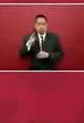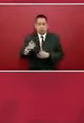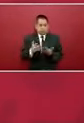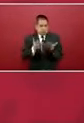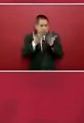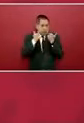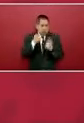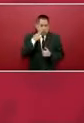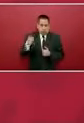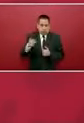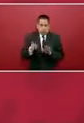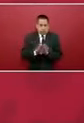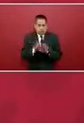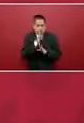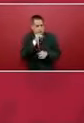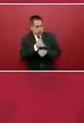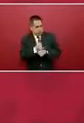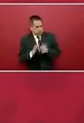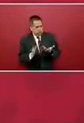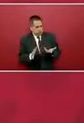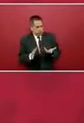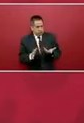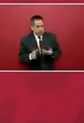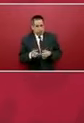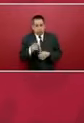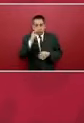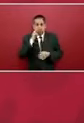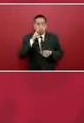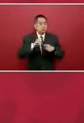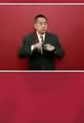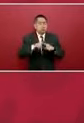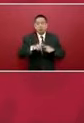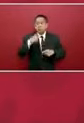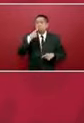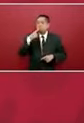existe denuncia, no, solo que lo determine así